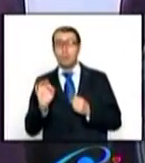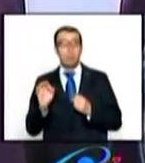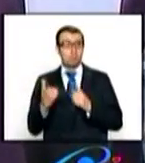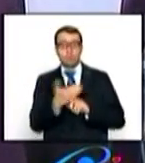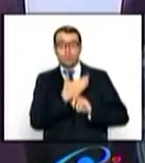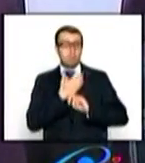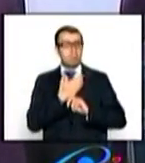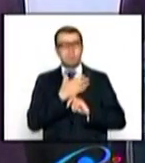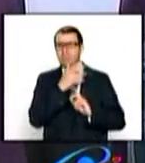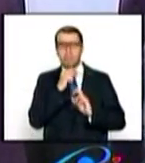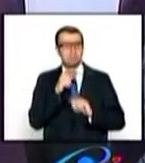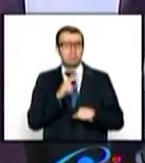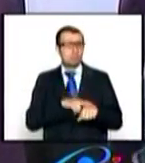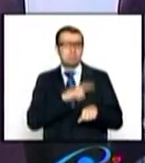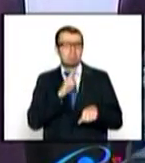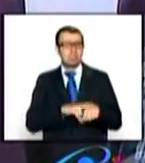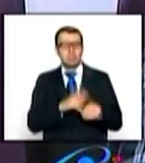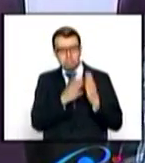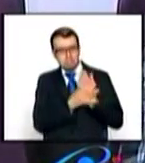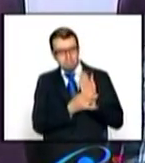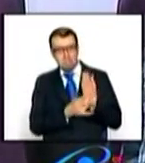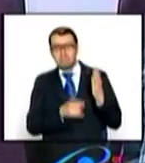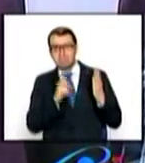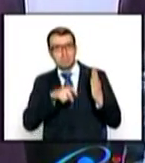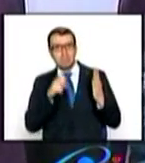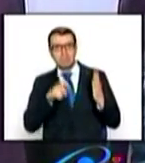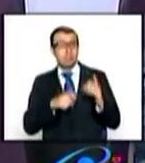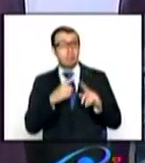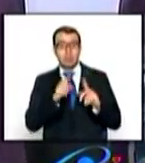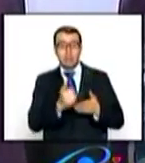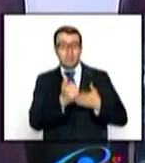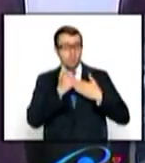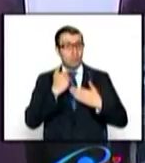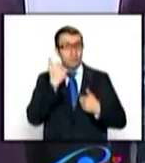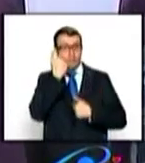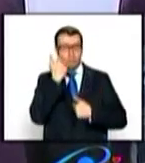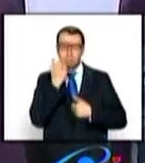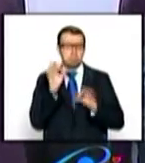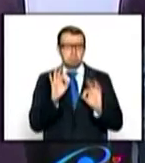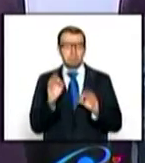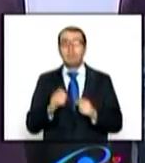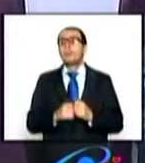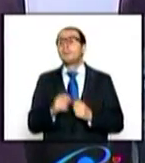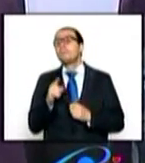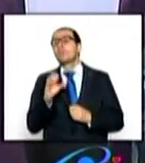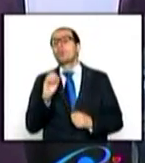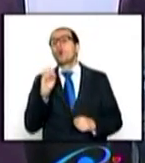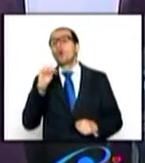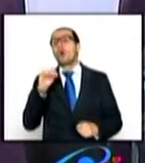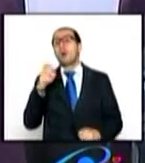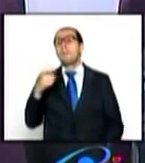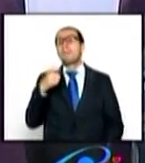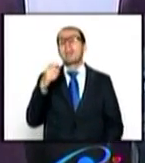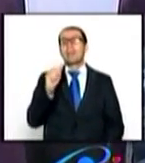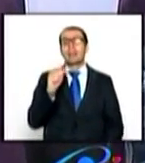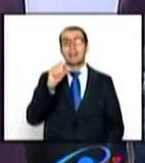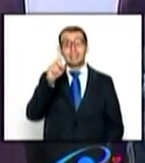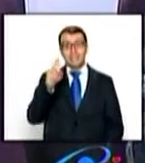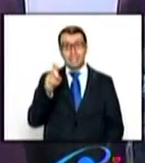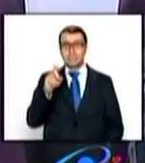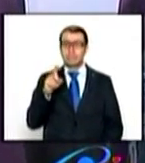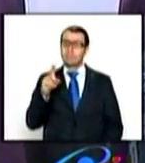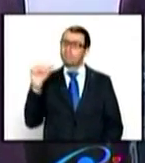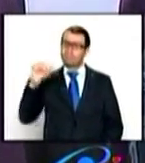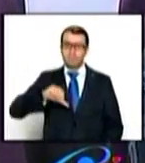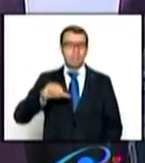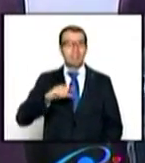para el cuerpo. Es una grasa necesaria, pero que no tiene un efecto como fármaco en realidad. Las grasas de tipo omega 6 son malas, en realidad están en todo,